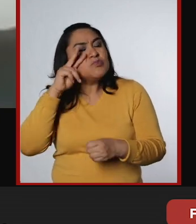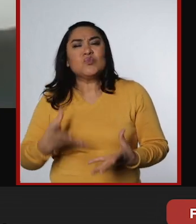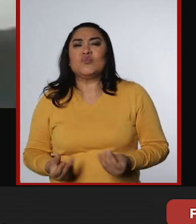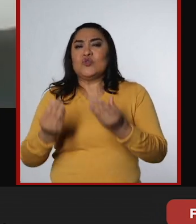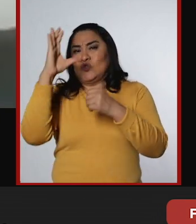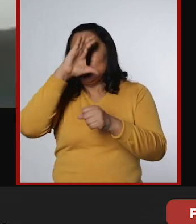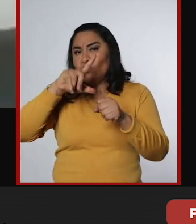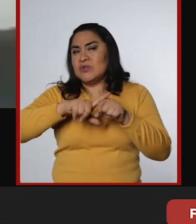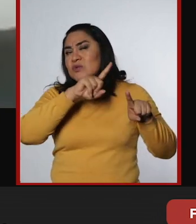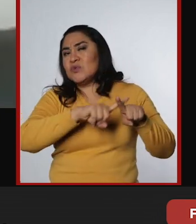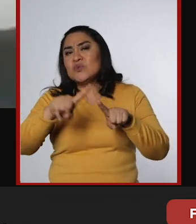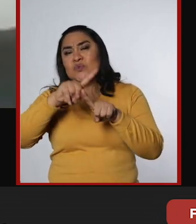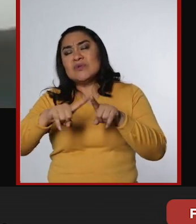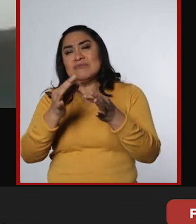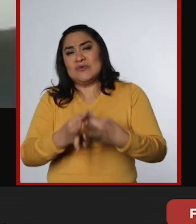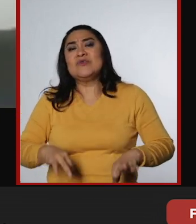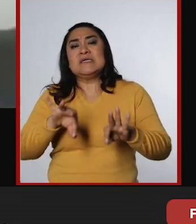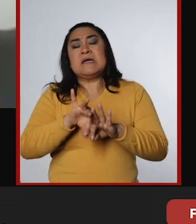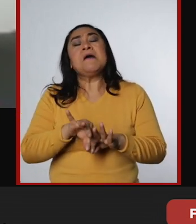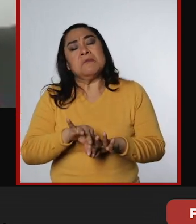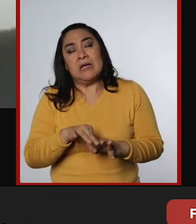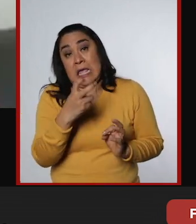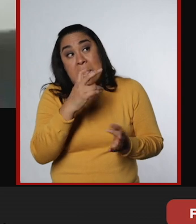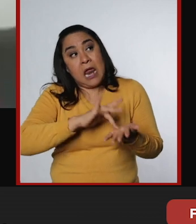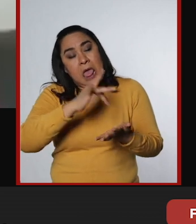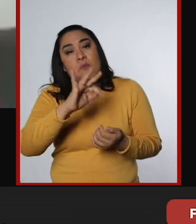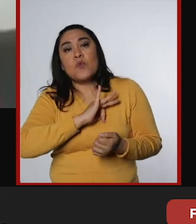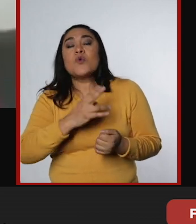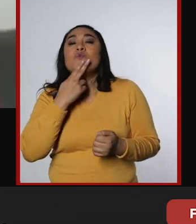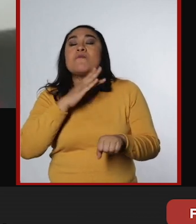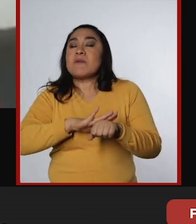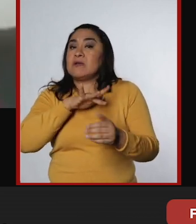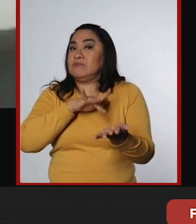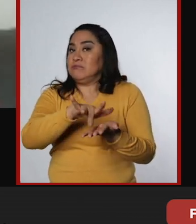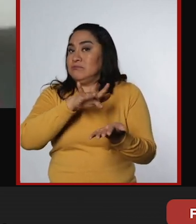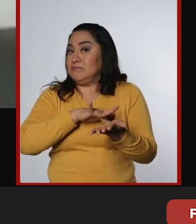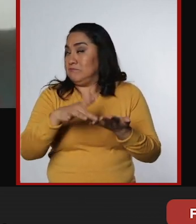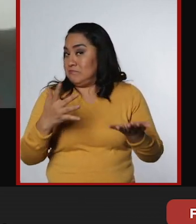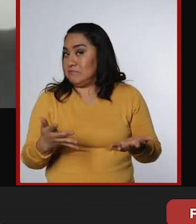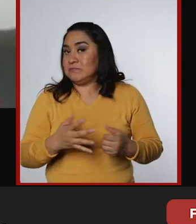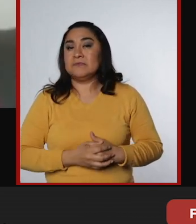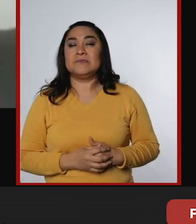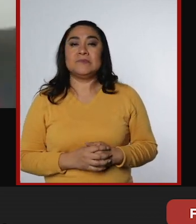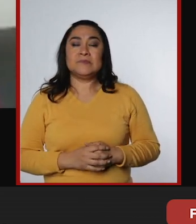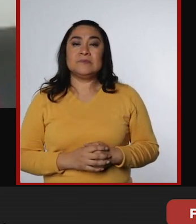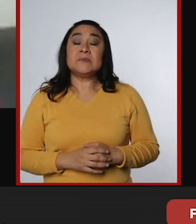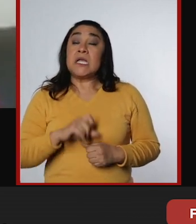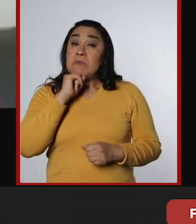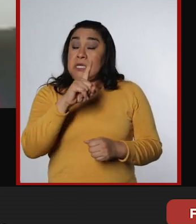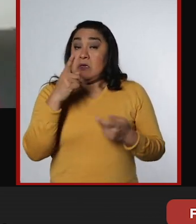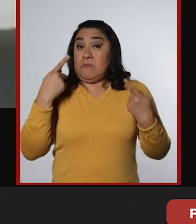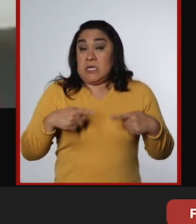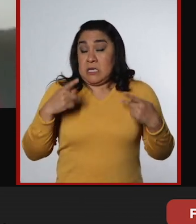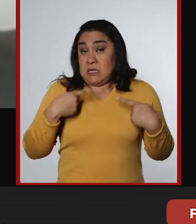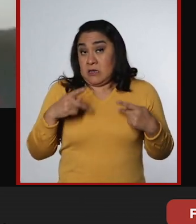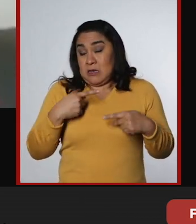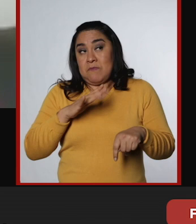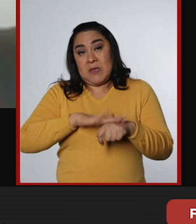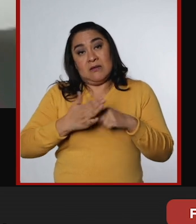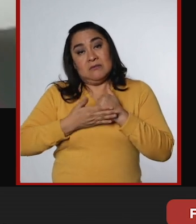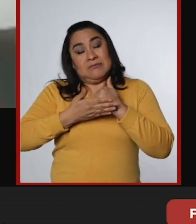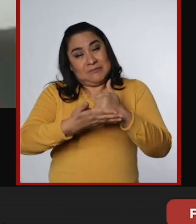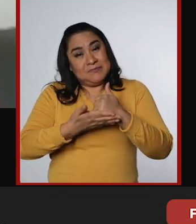yo creo que eso le da fortaleza a todo el país, no solo a los indígenas, sino a las personas que no se